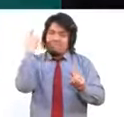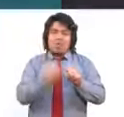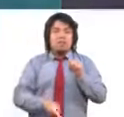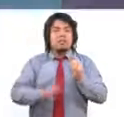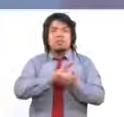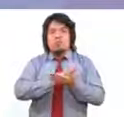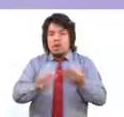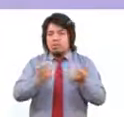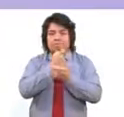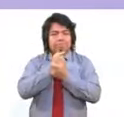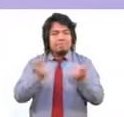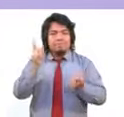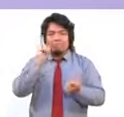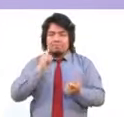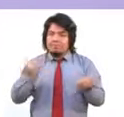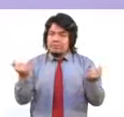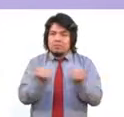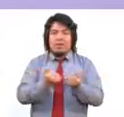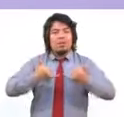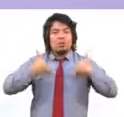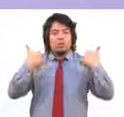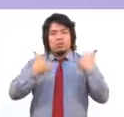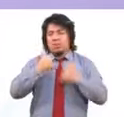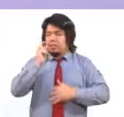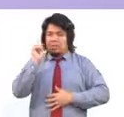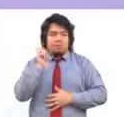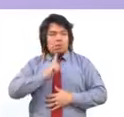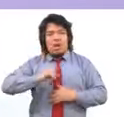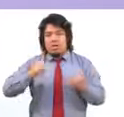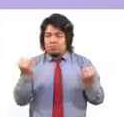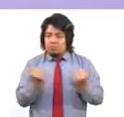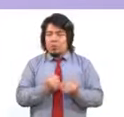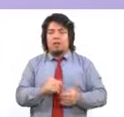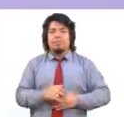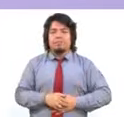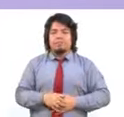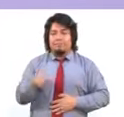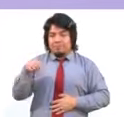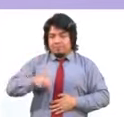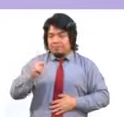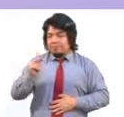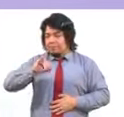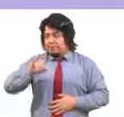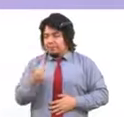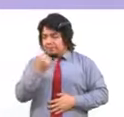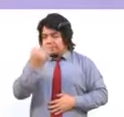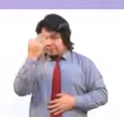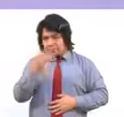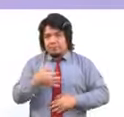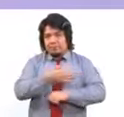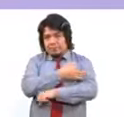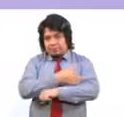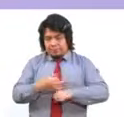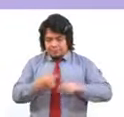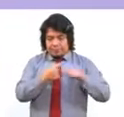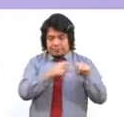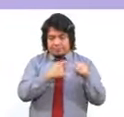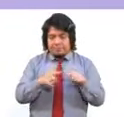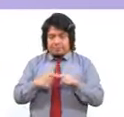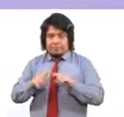niñas y adolescentes. Para esta institución, la familia en cualesquiera de los esquemas